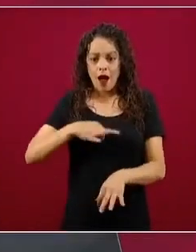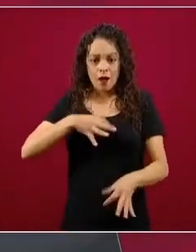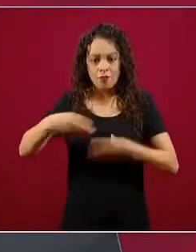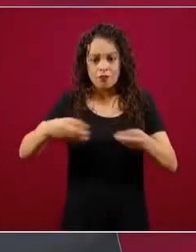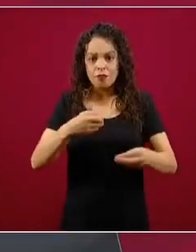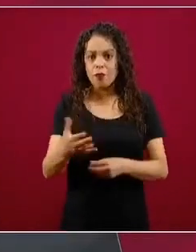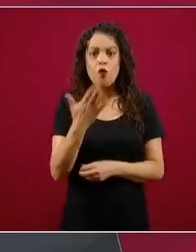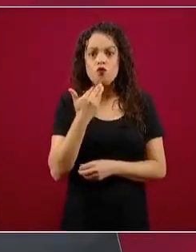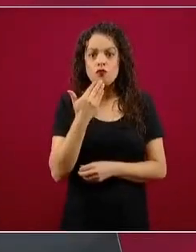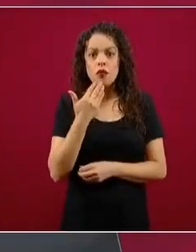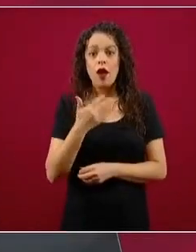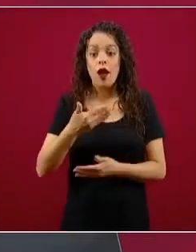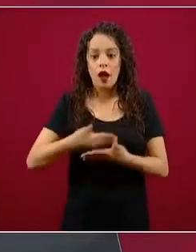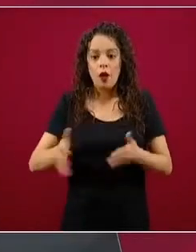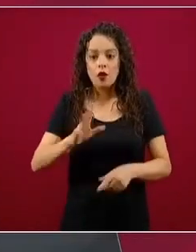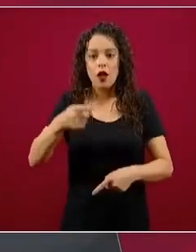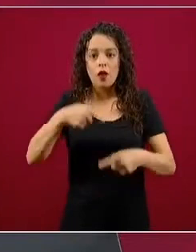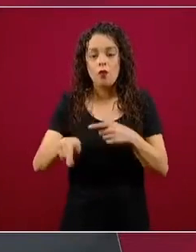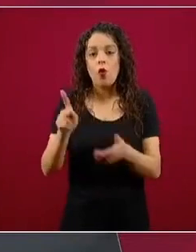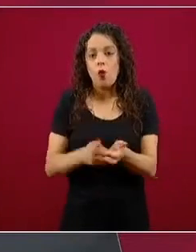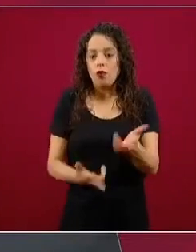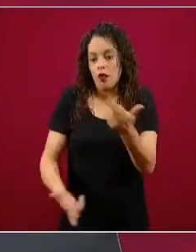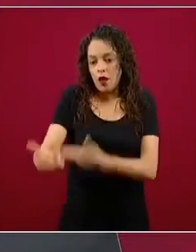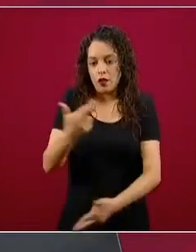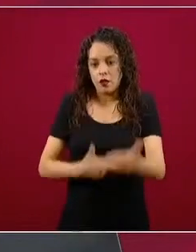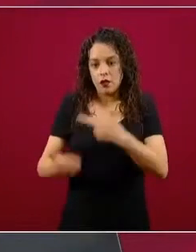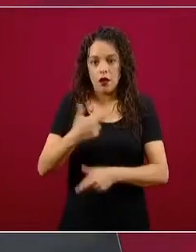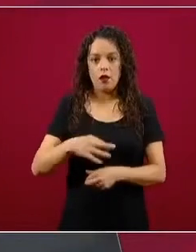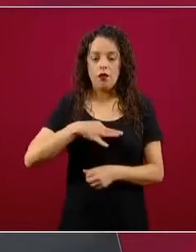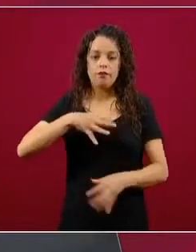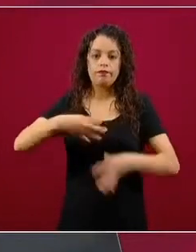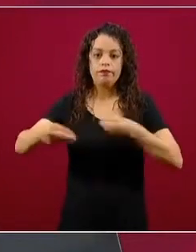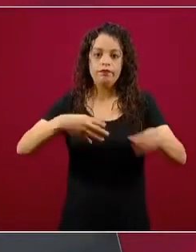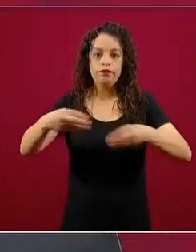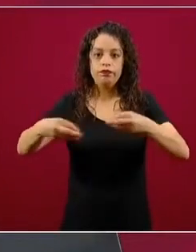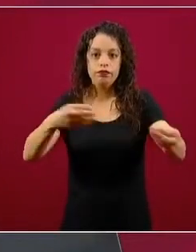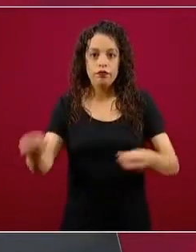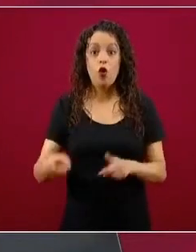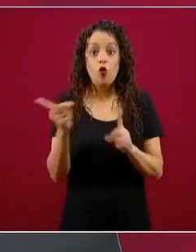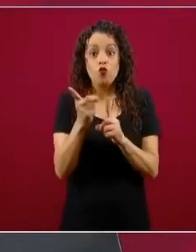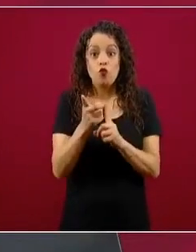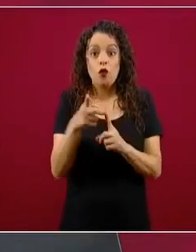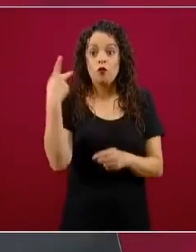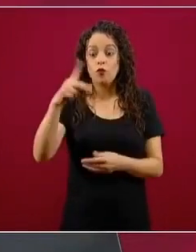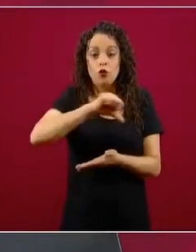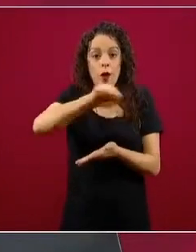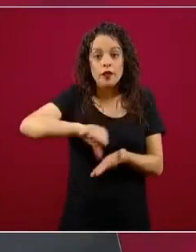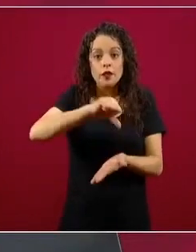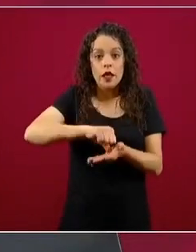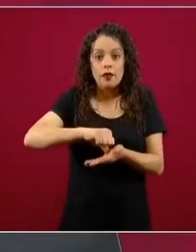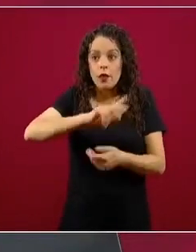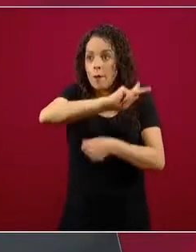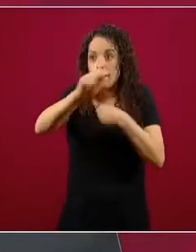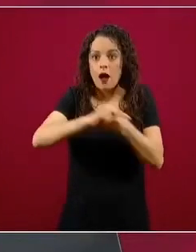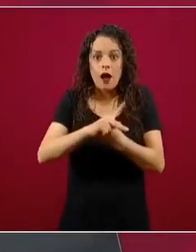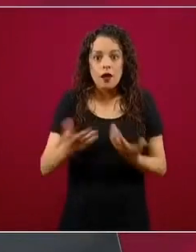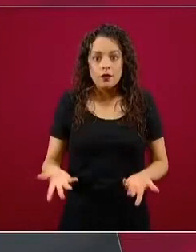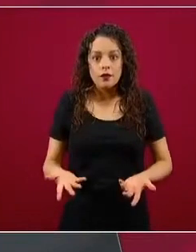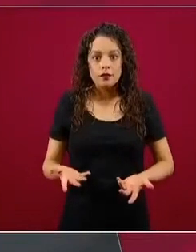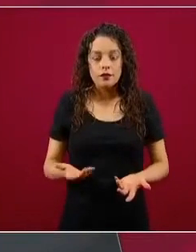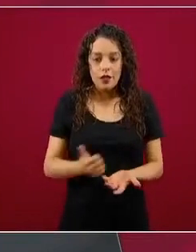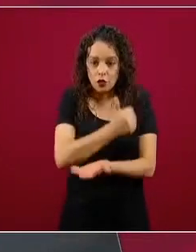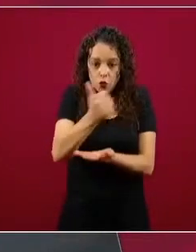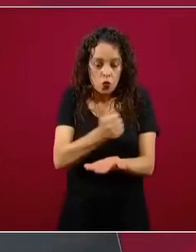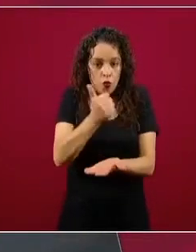posible rebrote en la capital del país, ya no en la región donde originalmente empezó. Entonces, llamo una